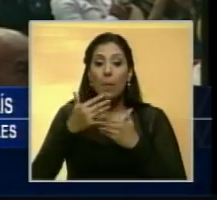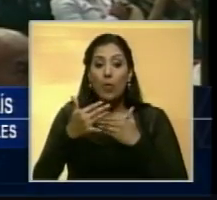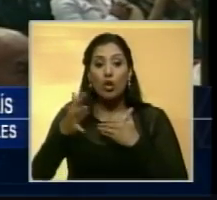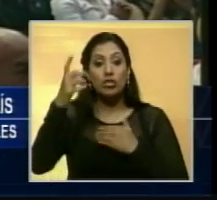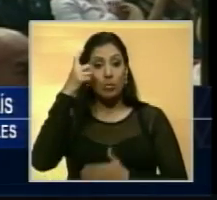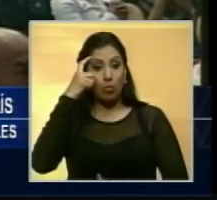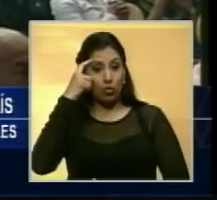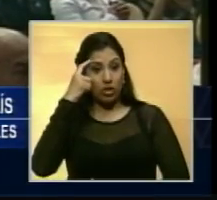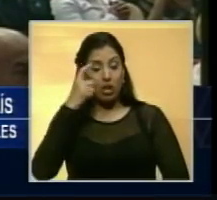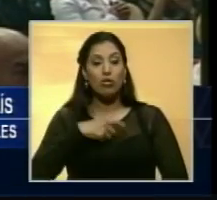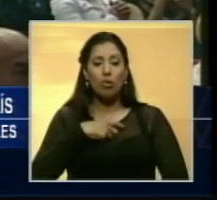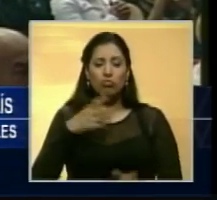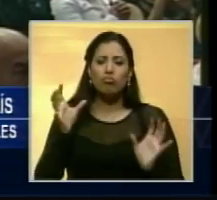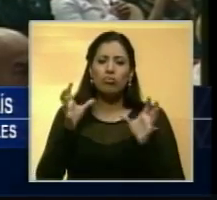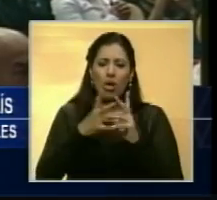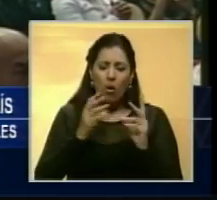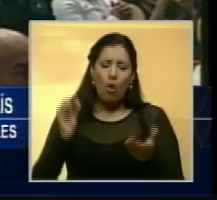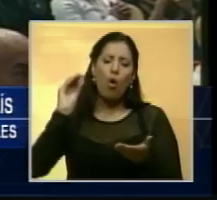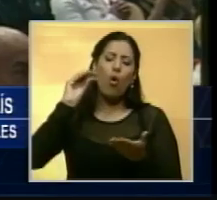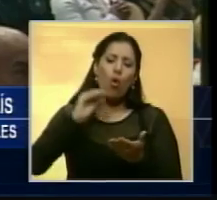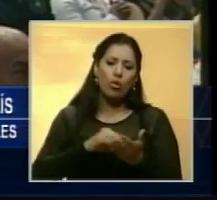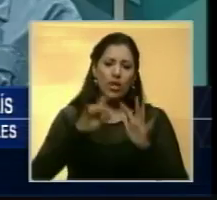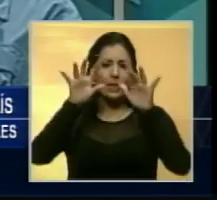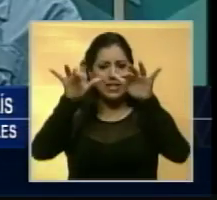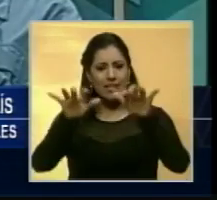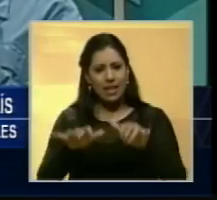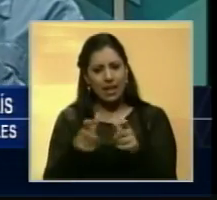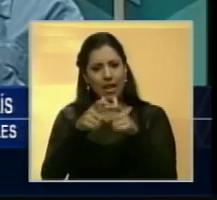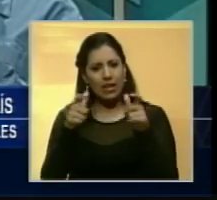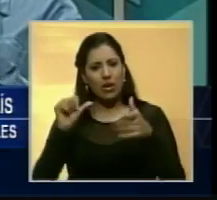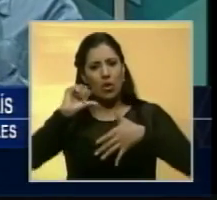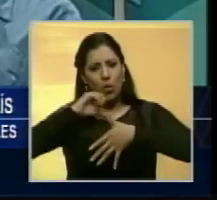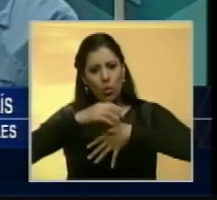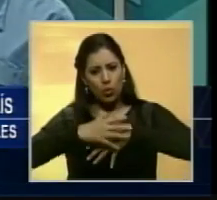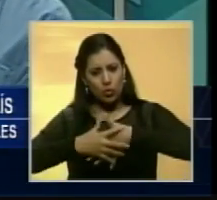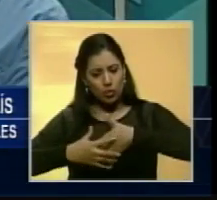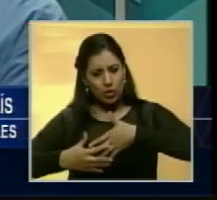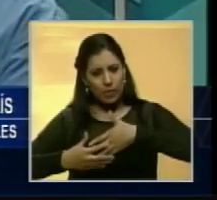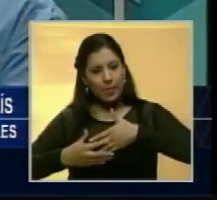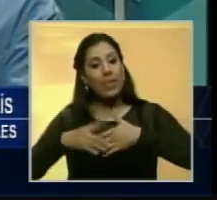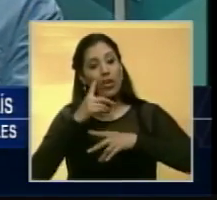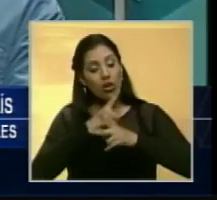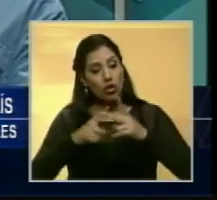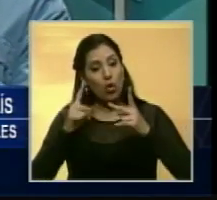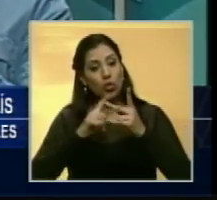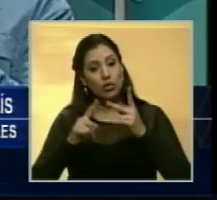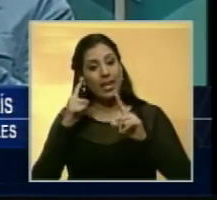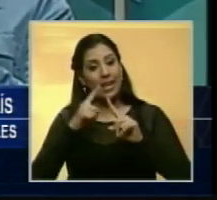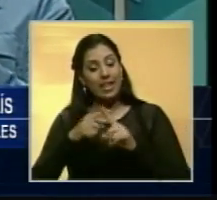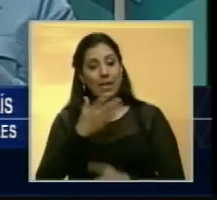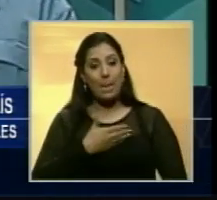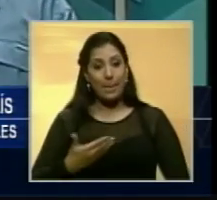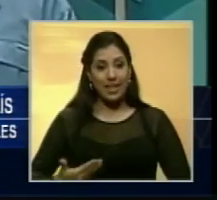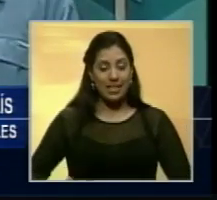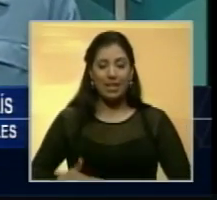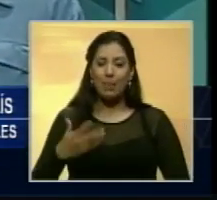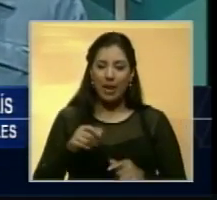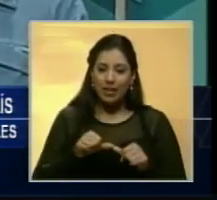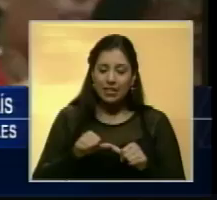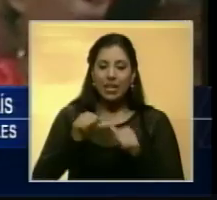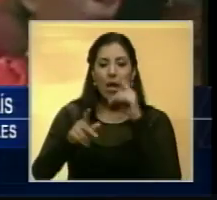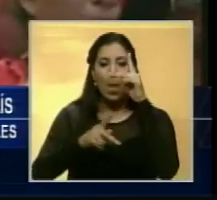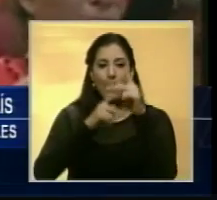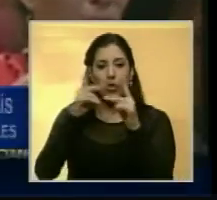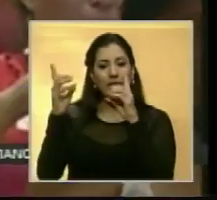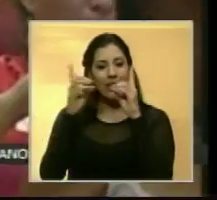próximos días sostendrá una nueva reunión con el secretario general de UNASUR, Ernesto Samper, y los expresidentes mediadores para continuar el